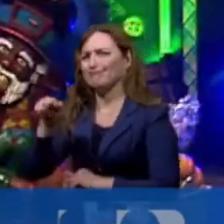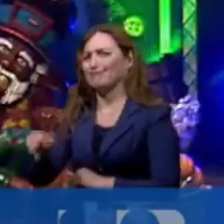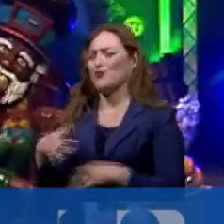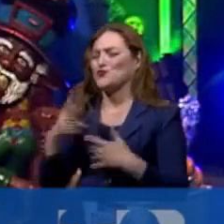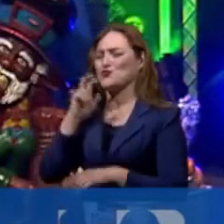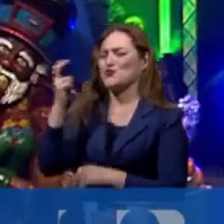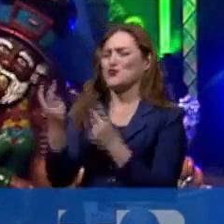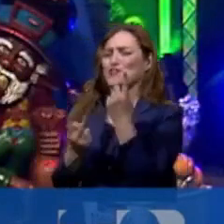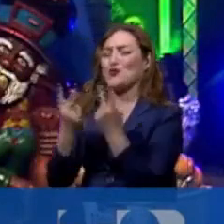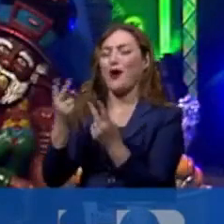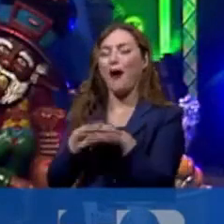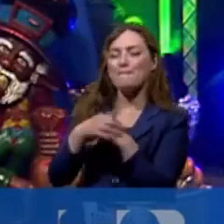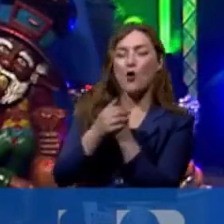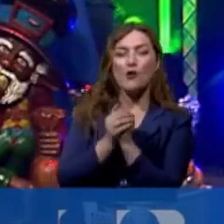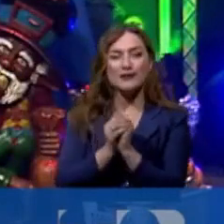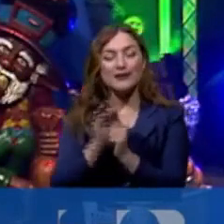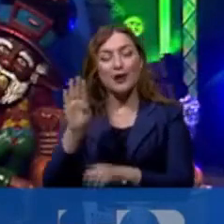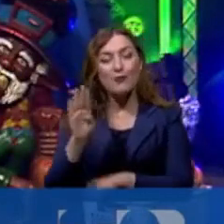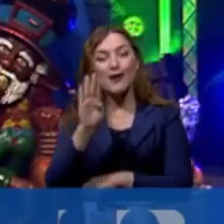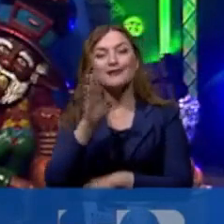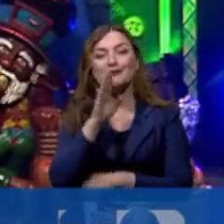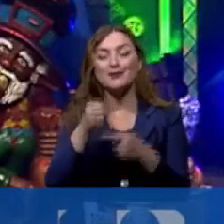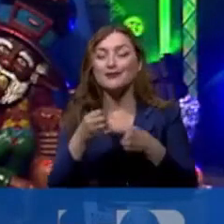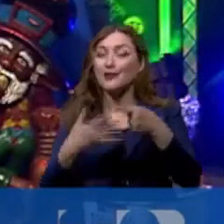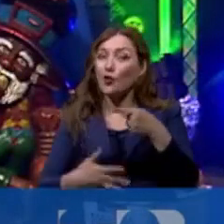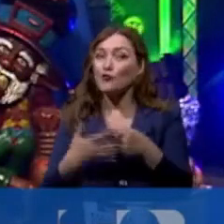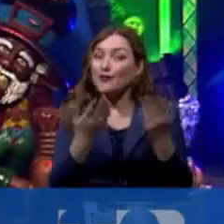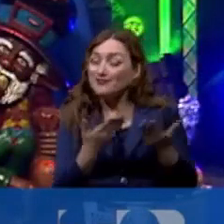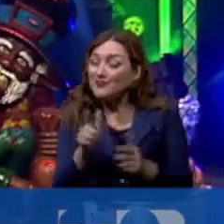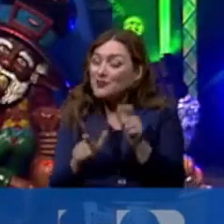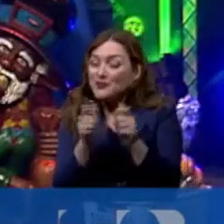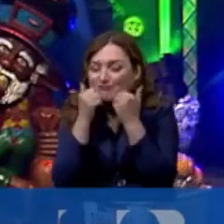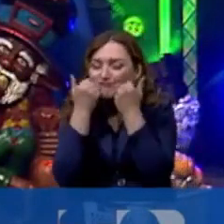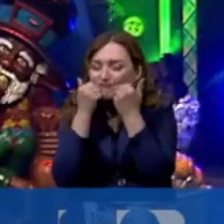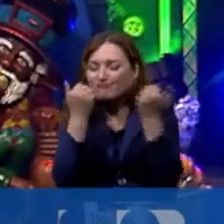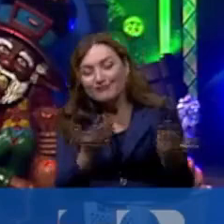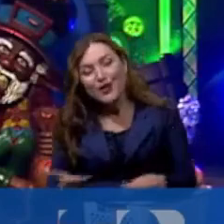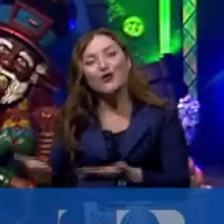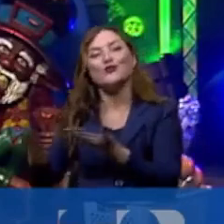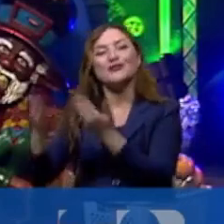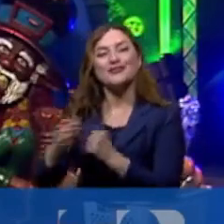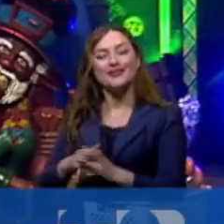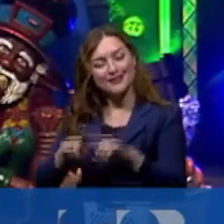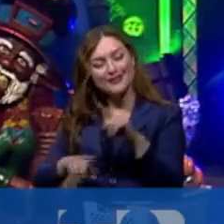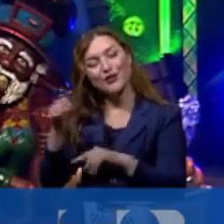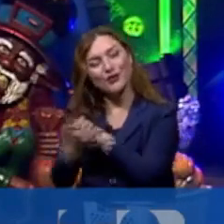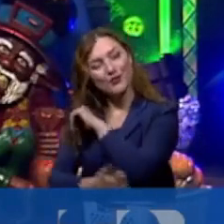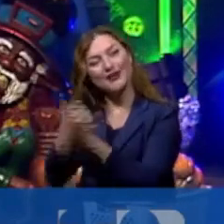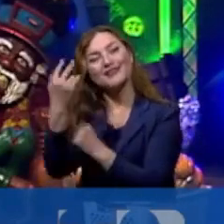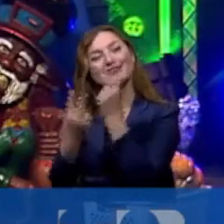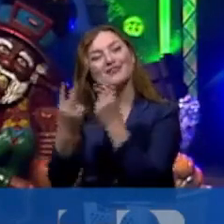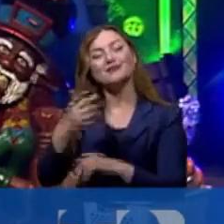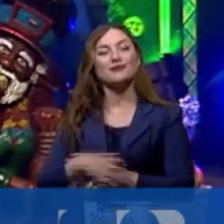hacer turismo y para aprovechar eso que Baños siempre se ha caracterizado por recibir a la gente con muchísimo cariño y sobre todo a nuestros amigos extranjeros que nos